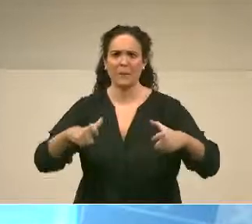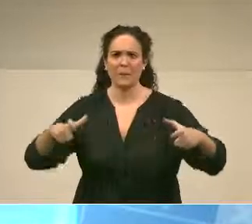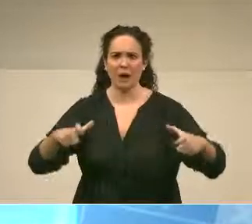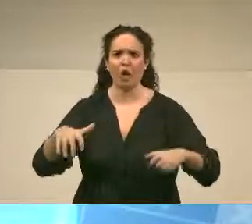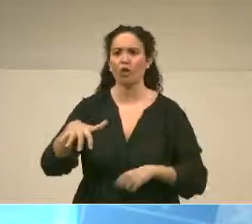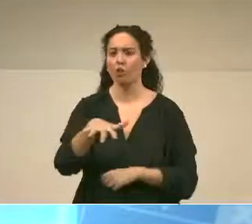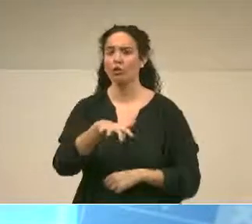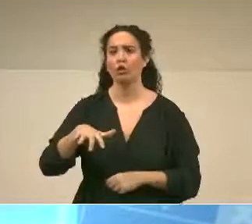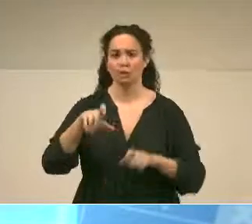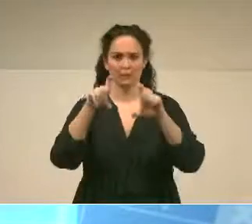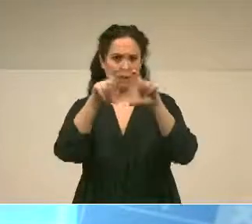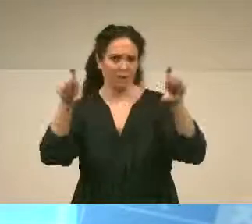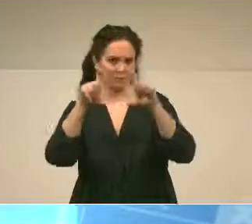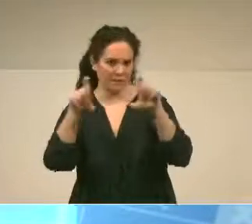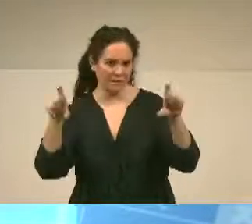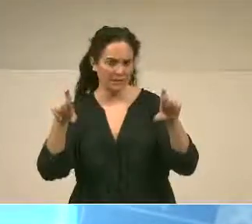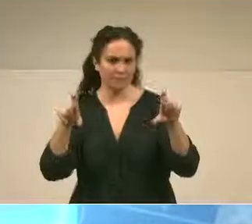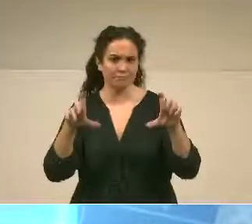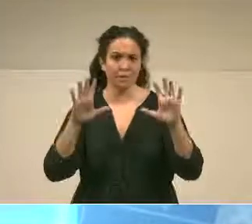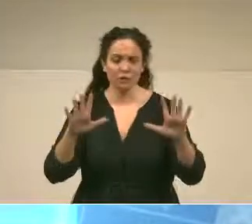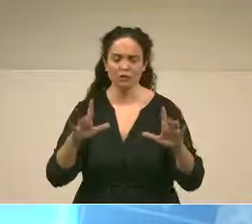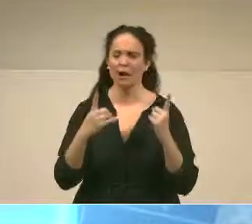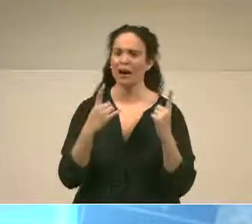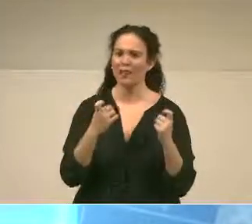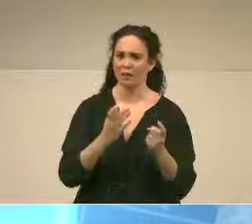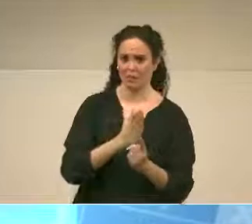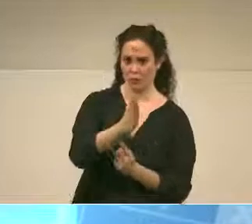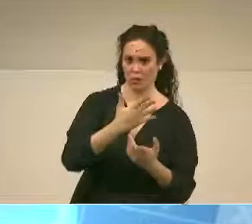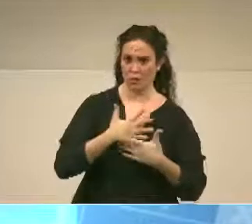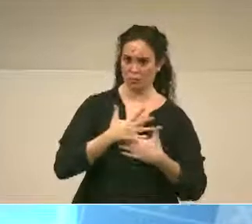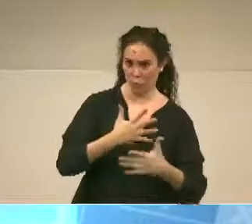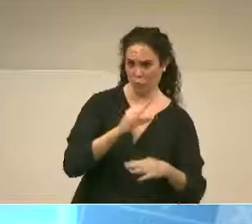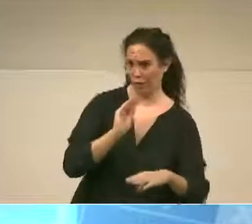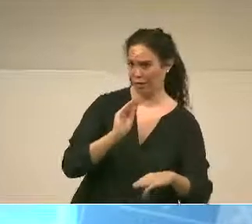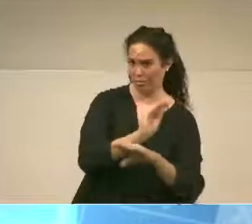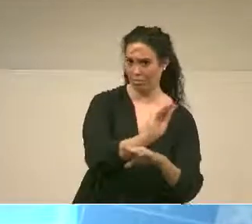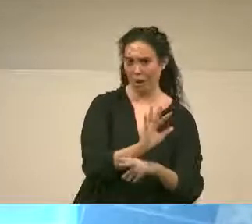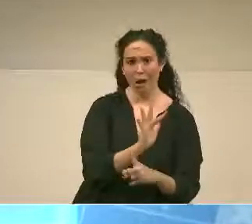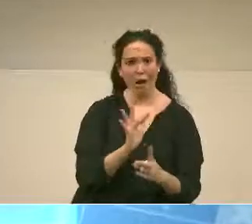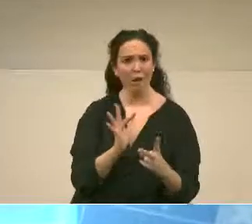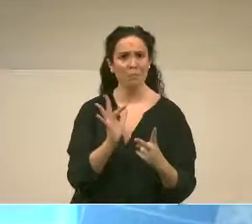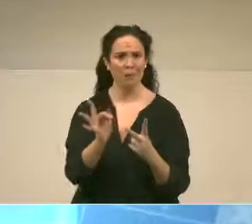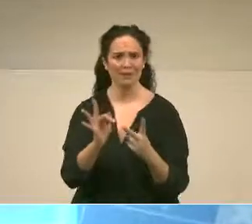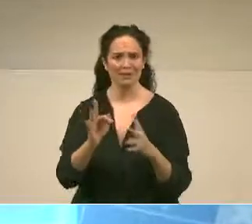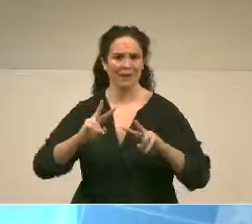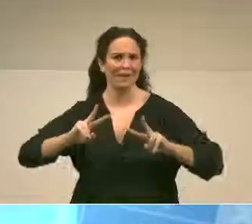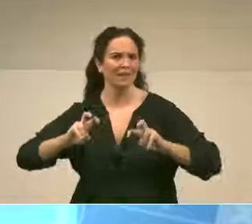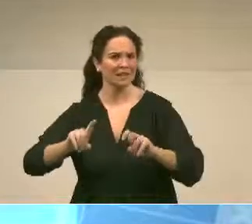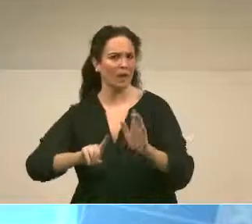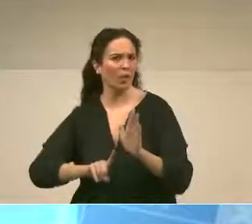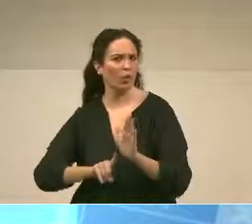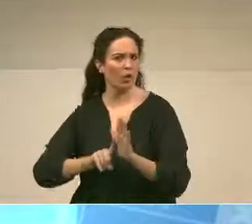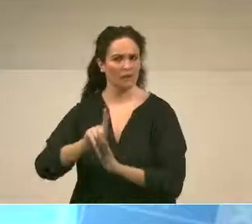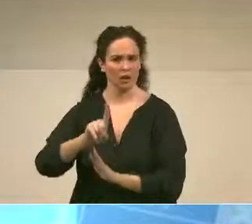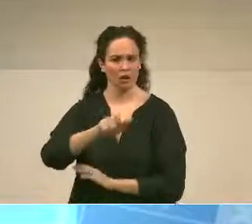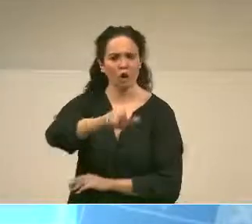ello hace falta que además, además de la voluntad de financiarlo, existan personas que entiendan el proceso de I+D, de la metodología de